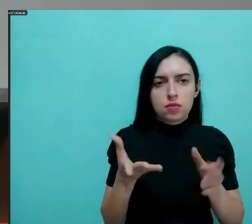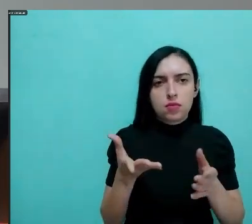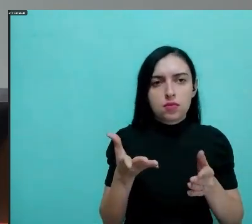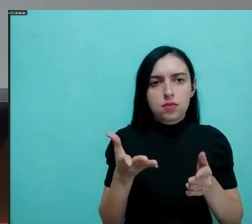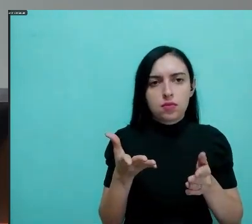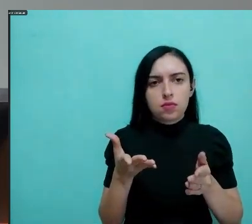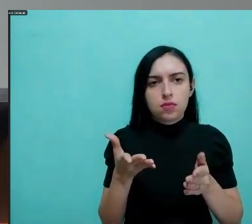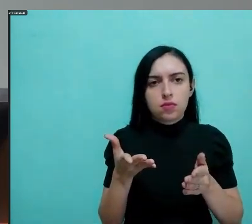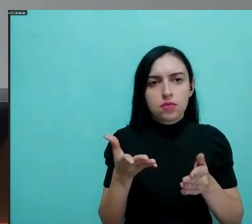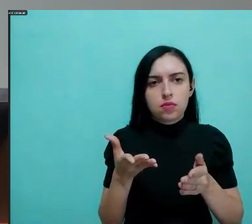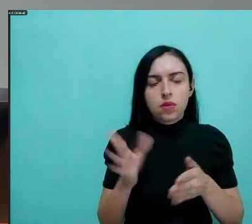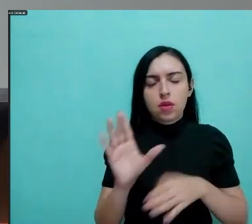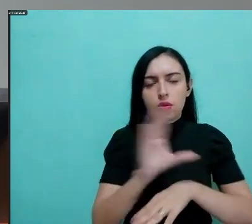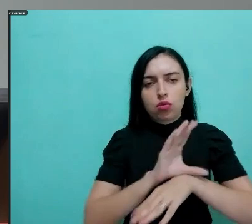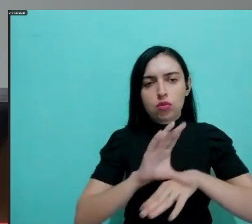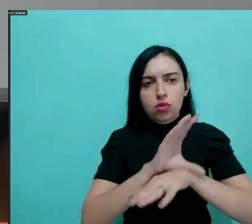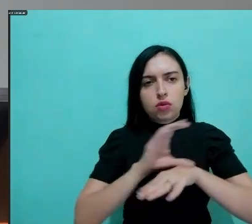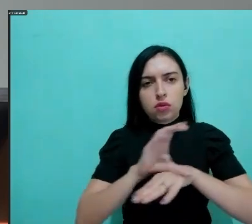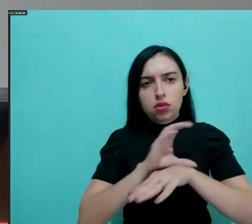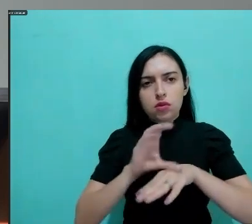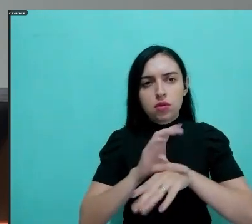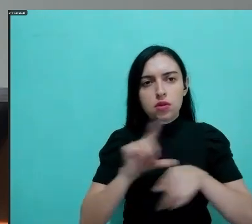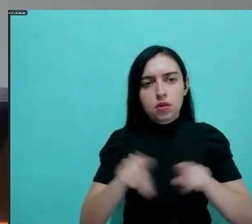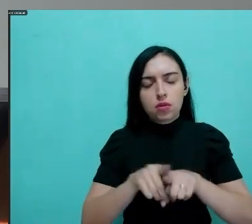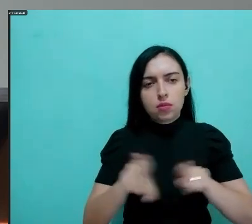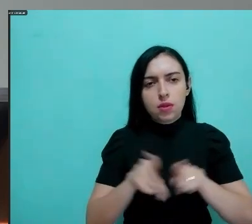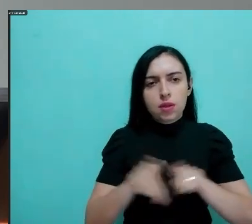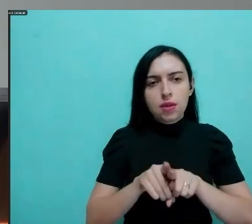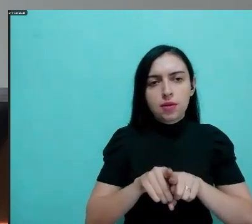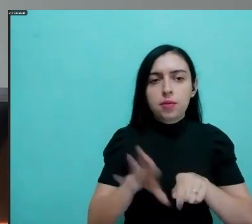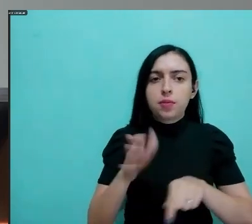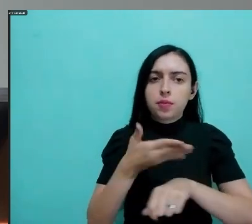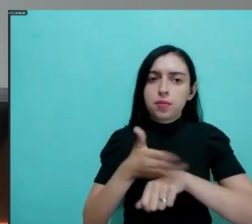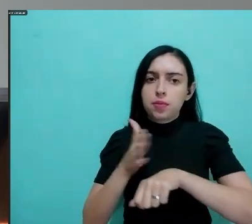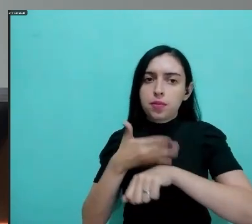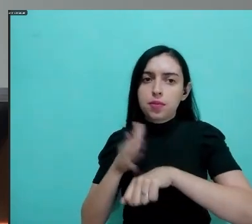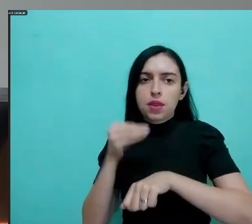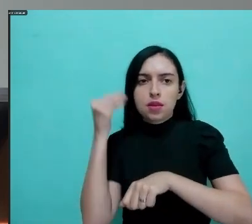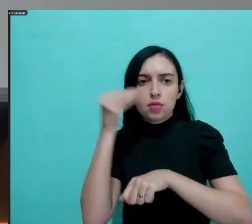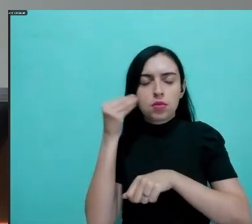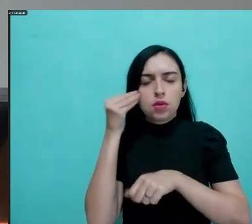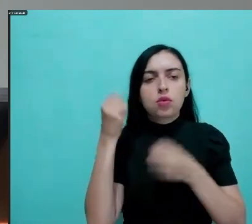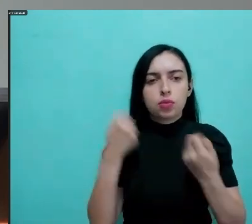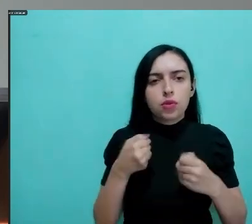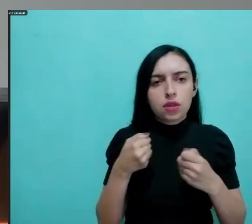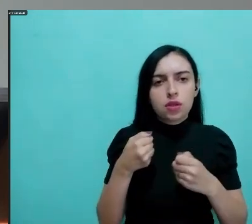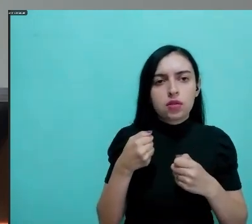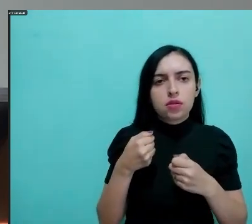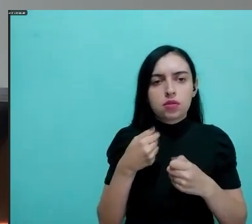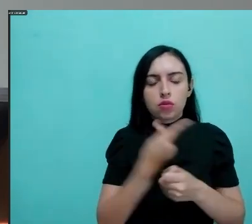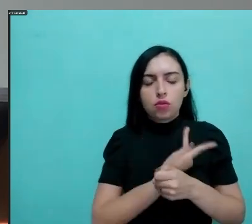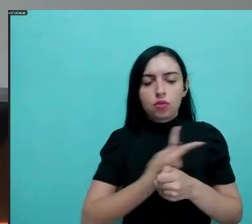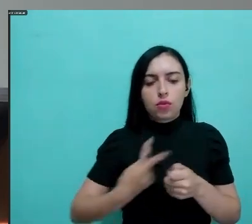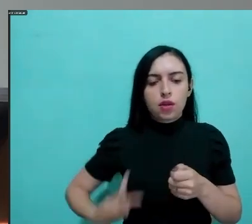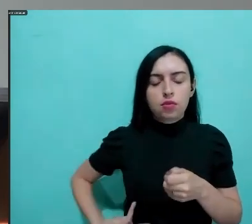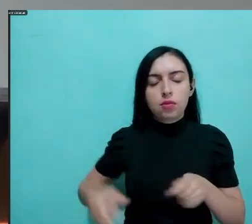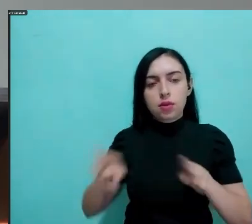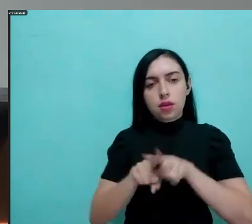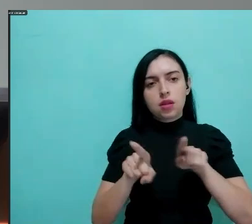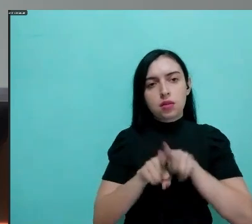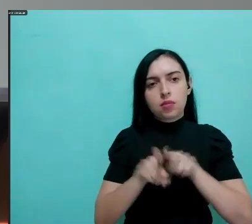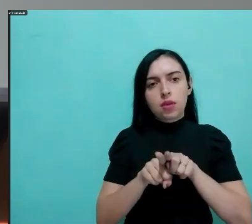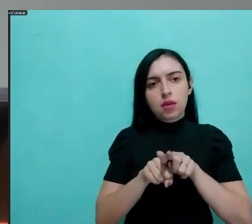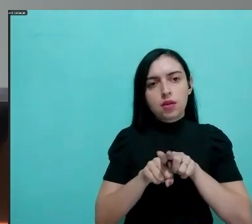de la Constitución y también en la práctica lo que puede hacer el gobierno. Y también se racionalizó